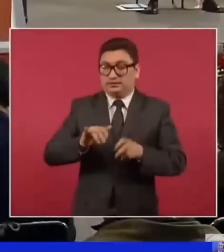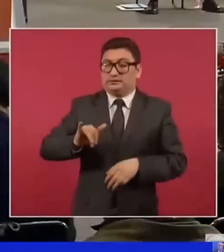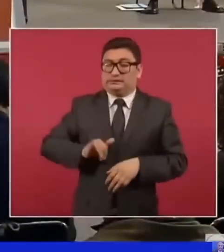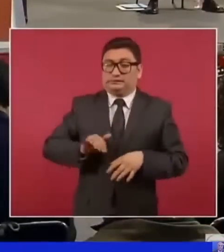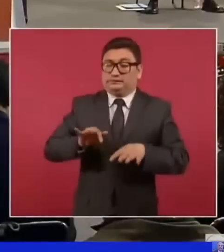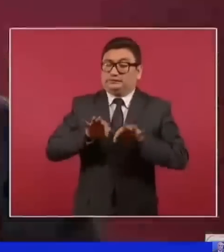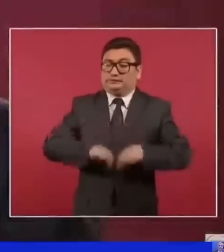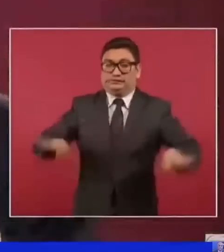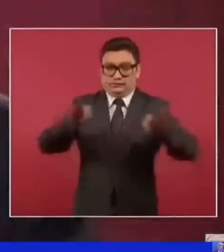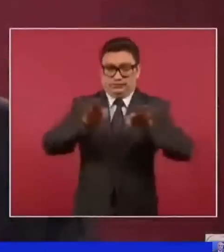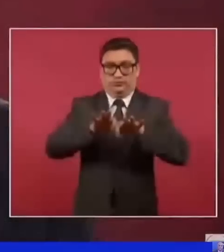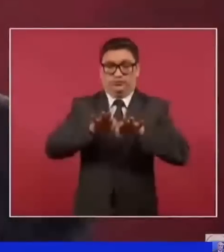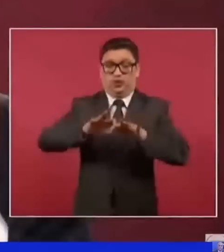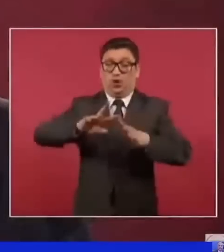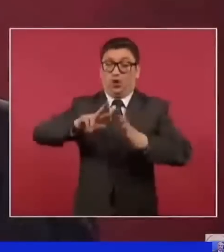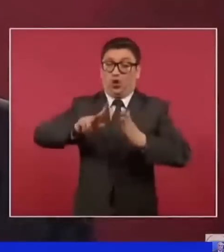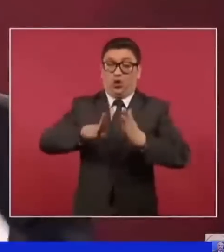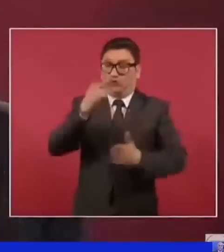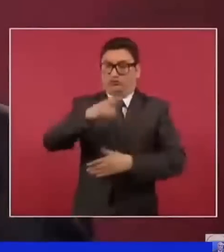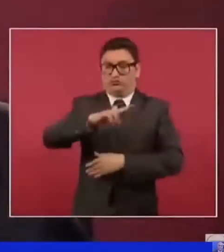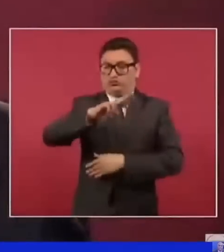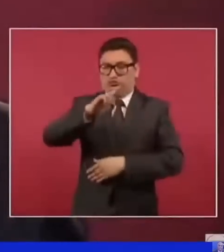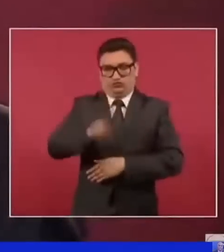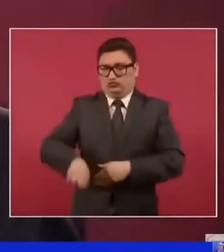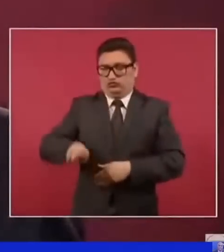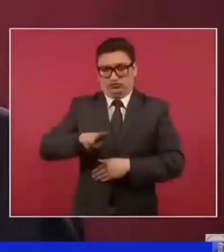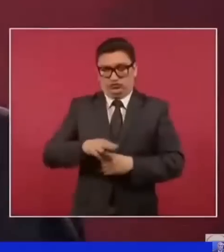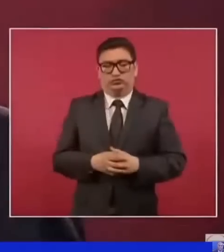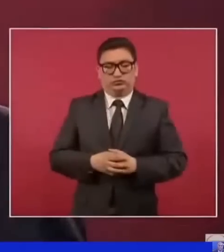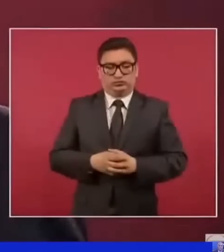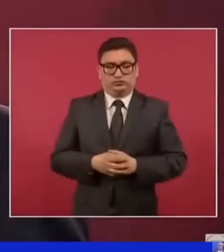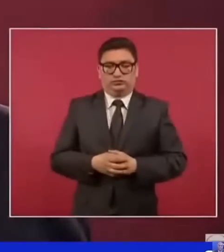que nunca más se repitan estas cosas en el país.